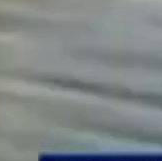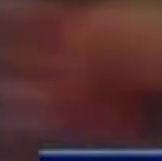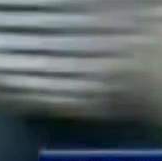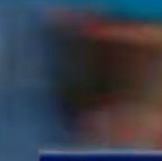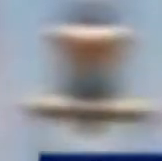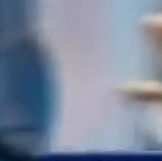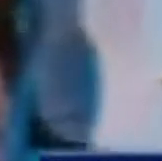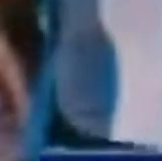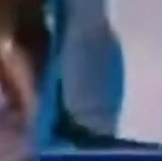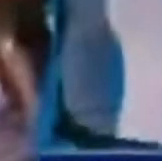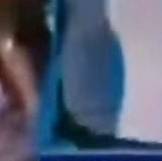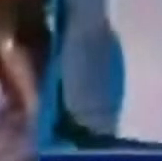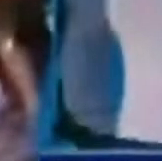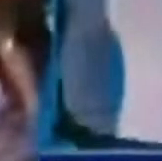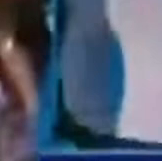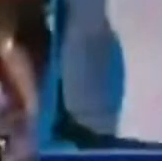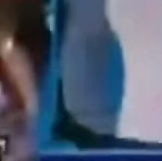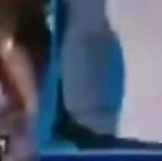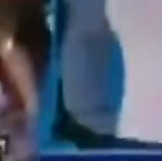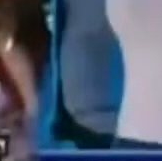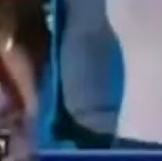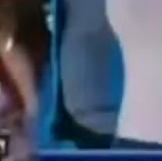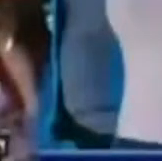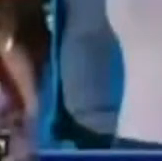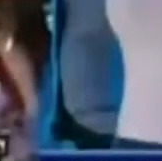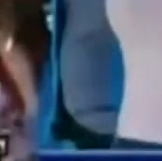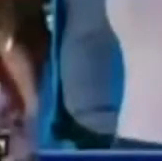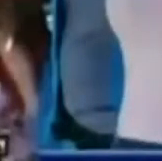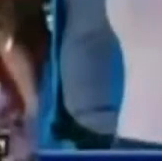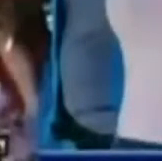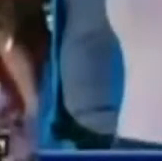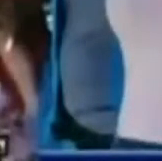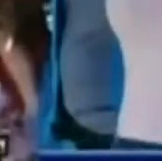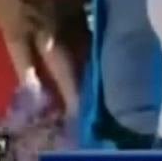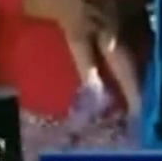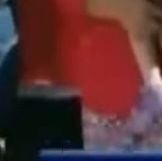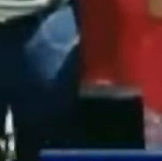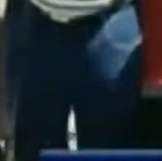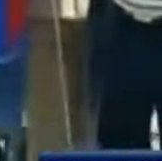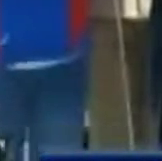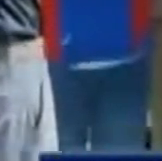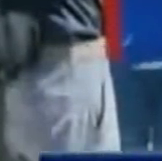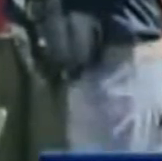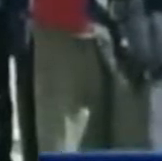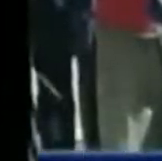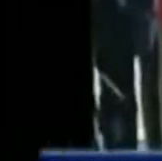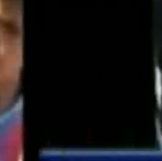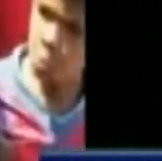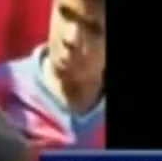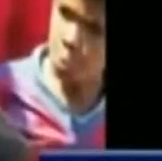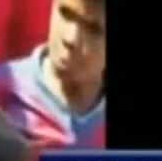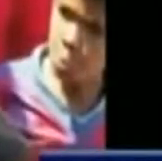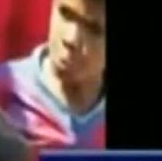para caja de agua la calle Bolívar centro colocado y